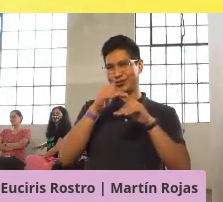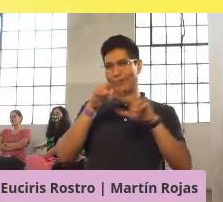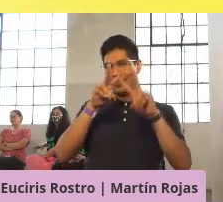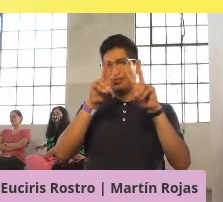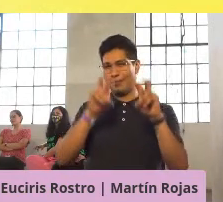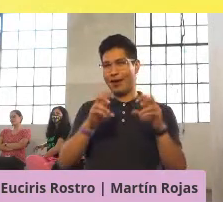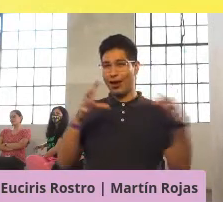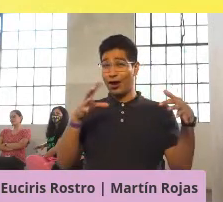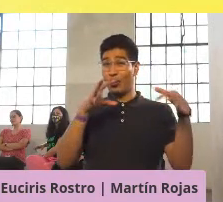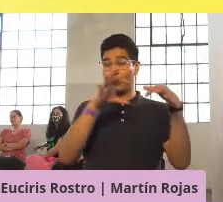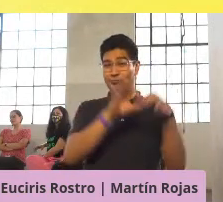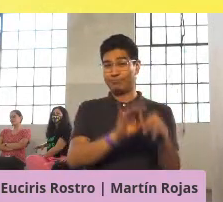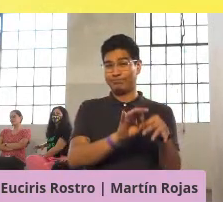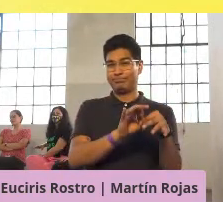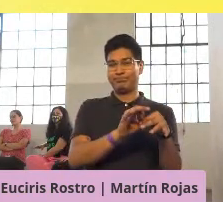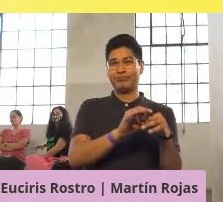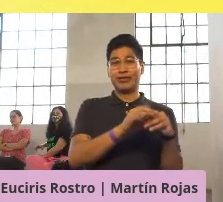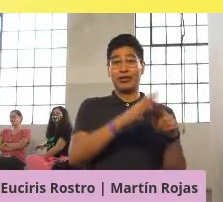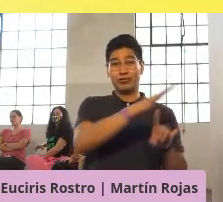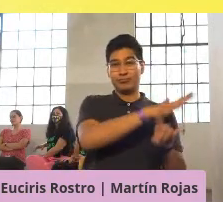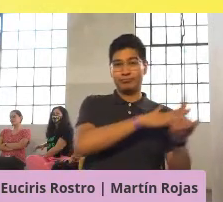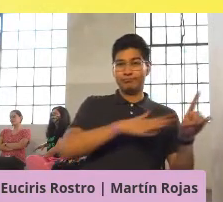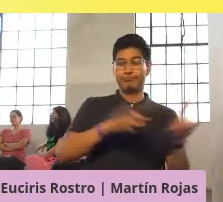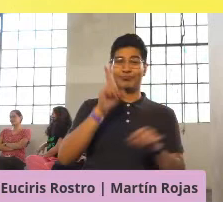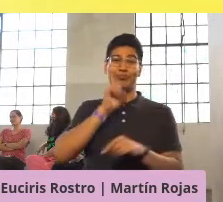ella, ¿no? ¿Cómo les ha tocado en sus proyectos?